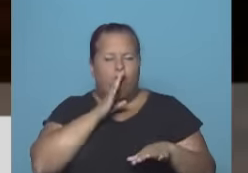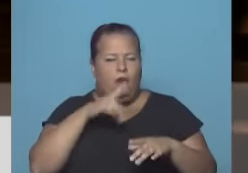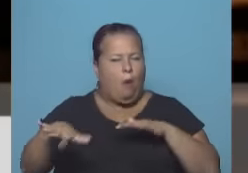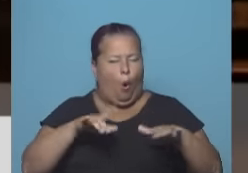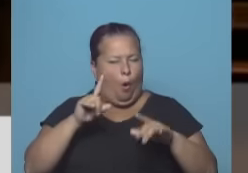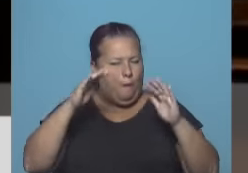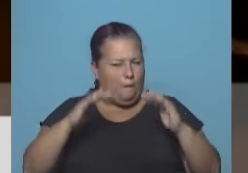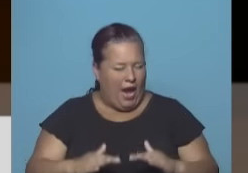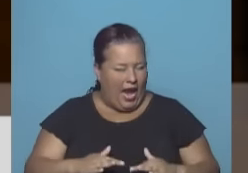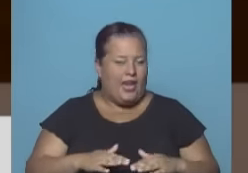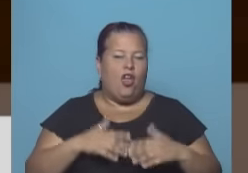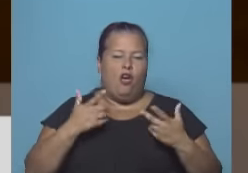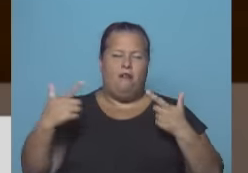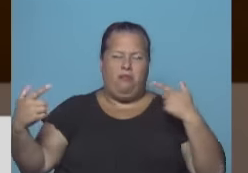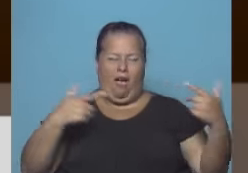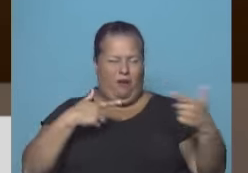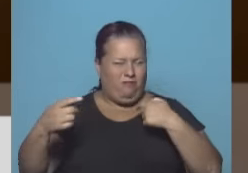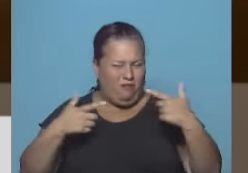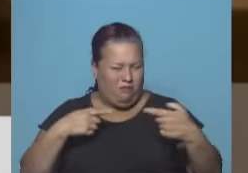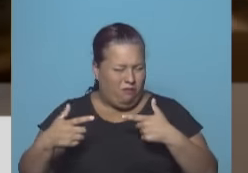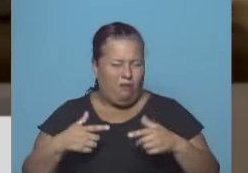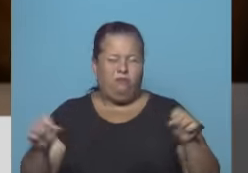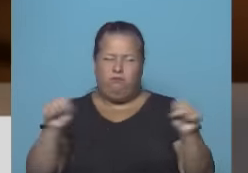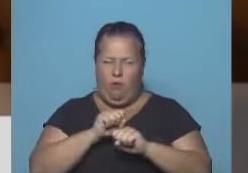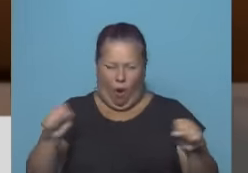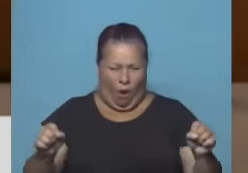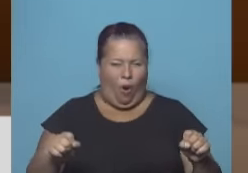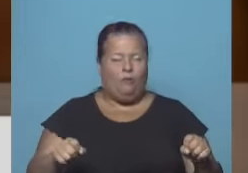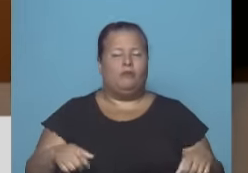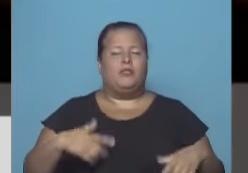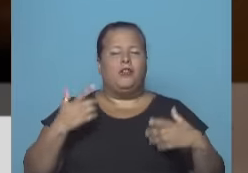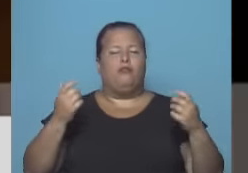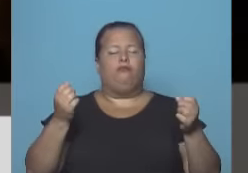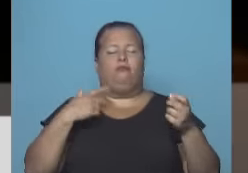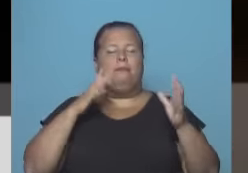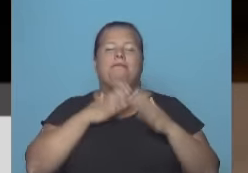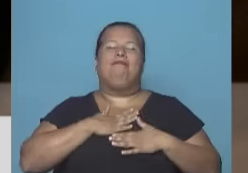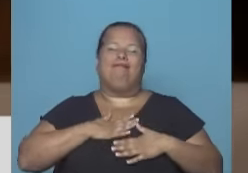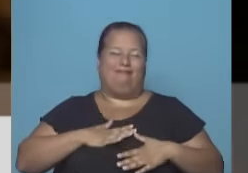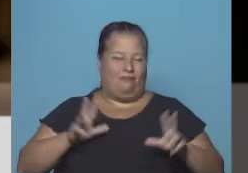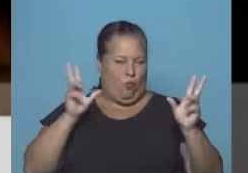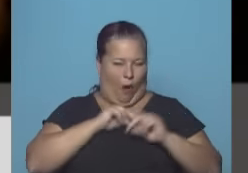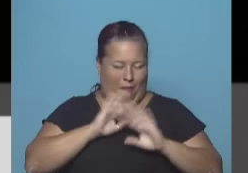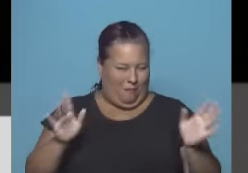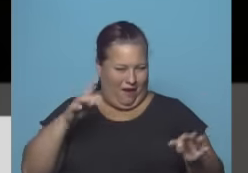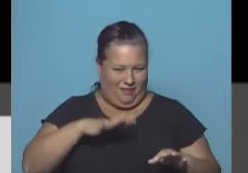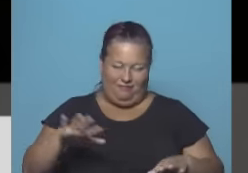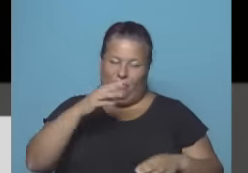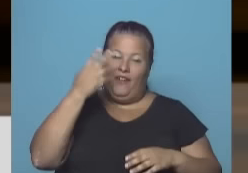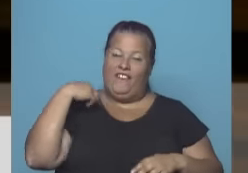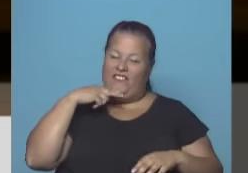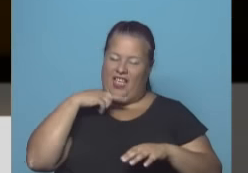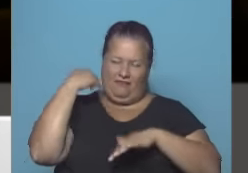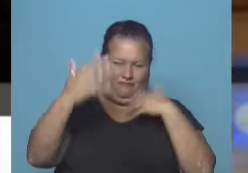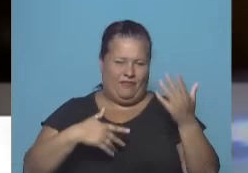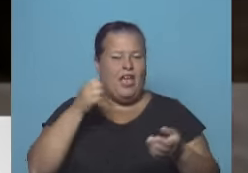habitual, con una serie de tiroteos y explosiones que rompieron la calma, calma que ha perdido evidentemente desde el último viernes. Vos